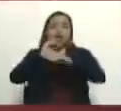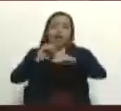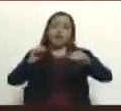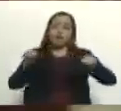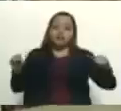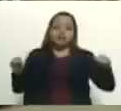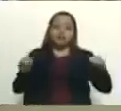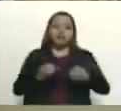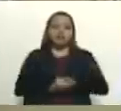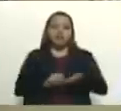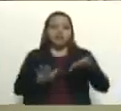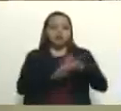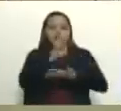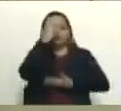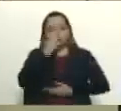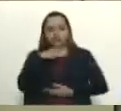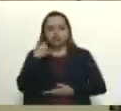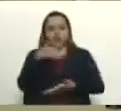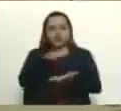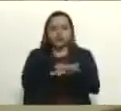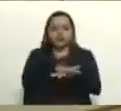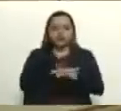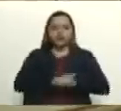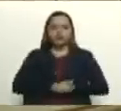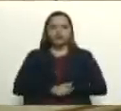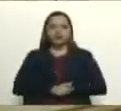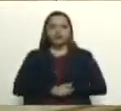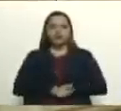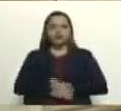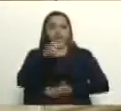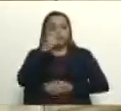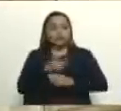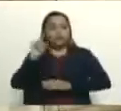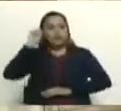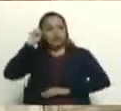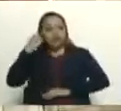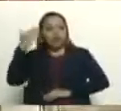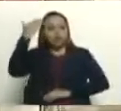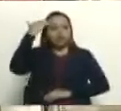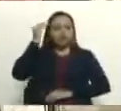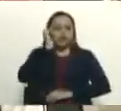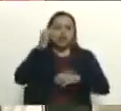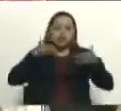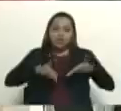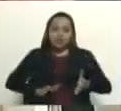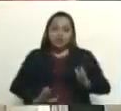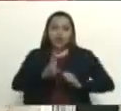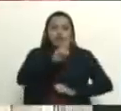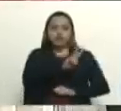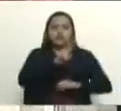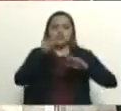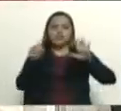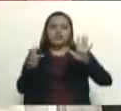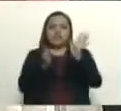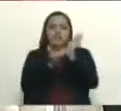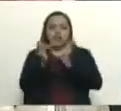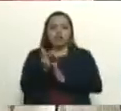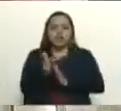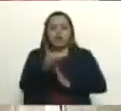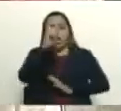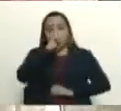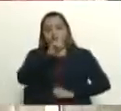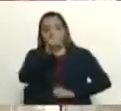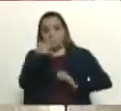anunciar la lamentable noticia. Debemos recordar que Tibisay Lucena nació el 26 de